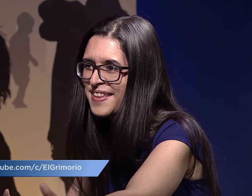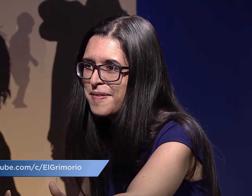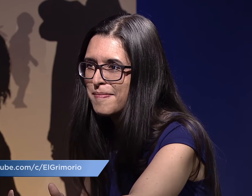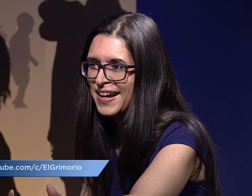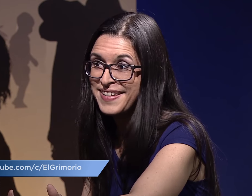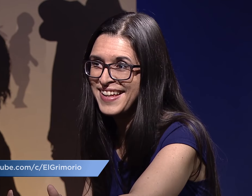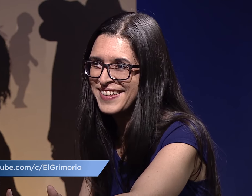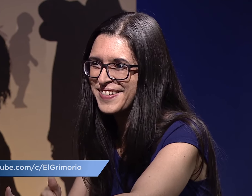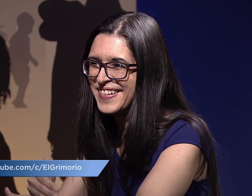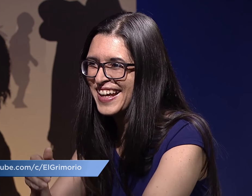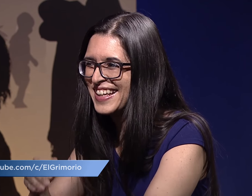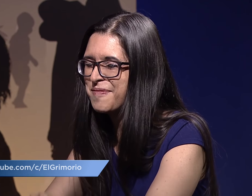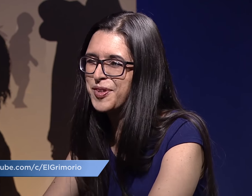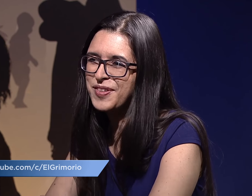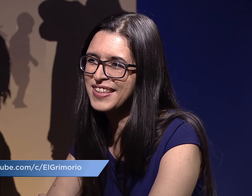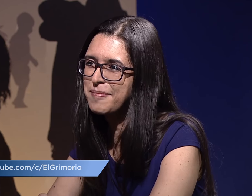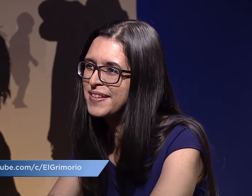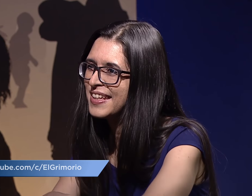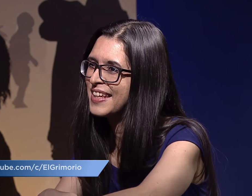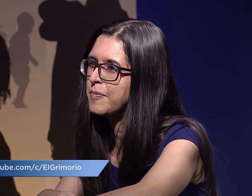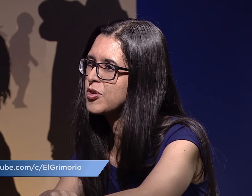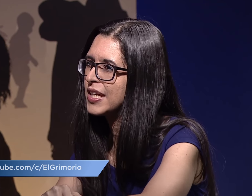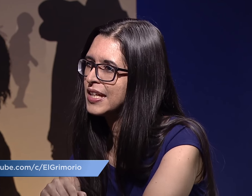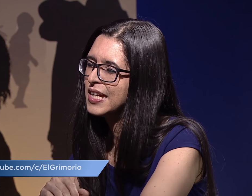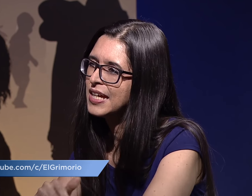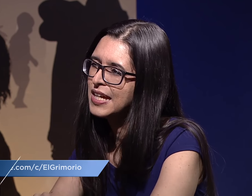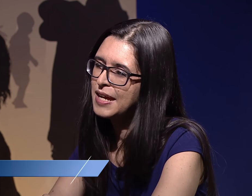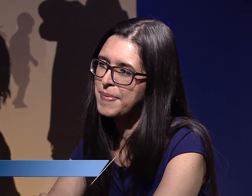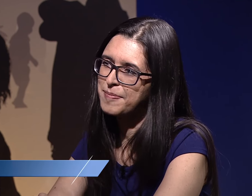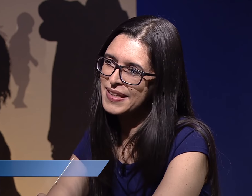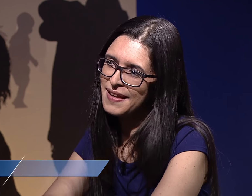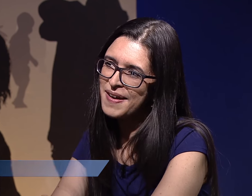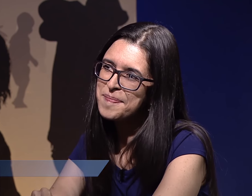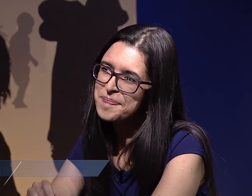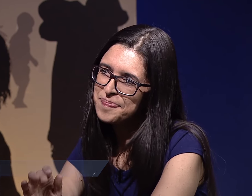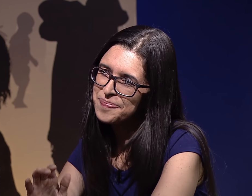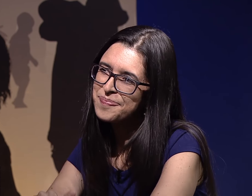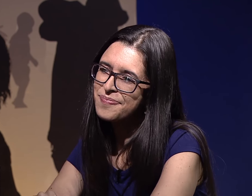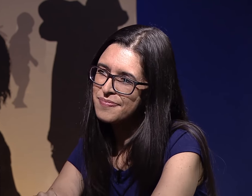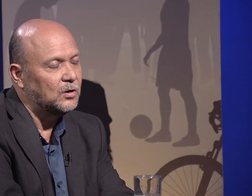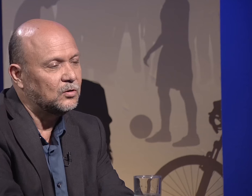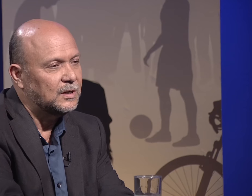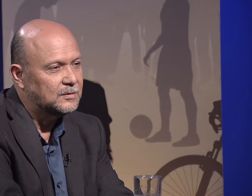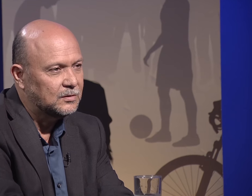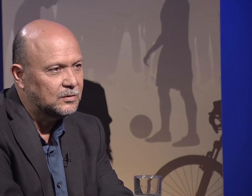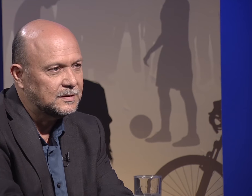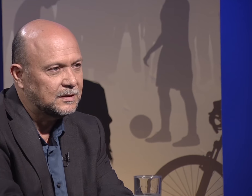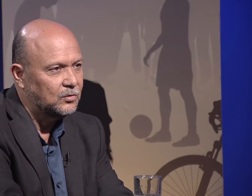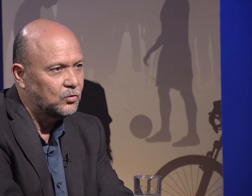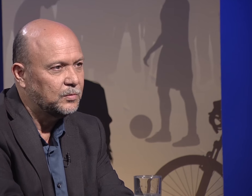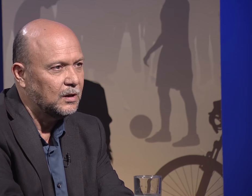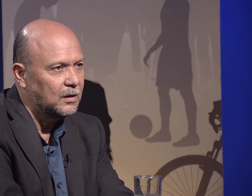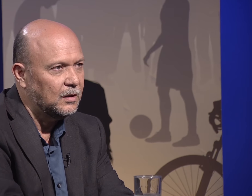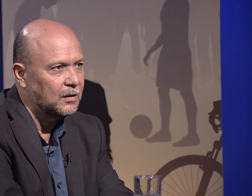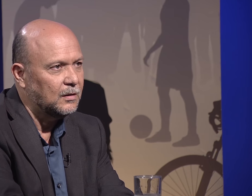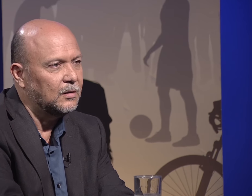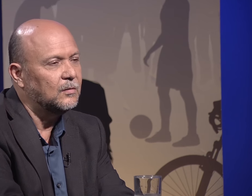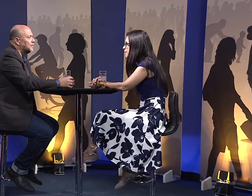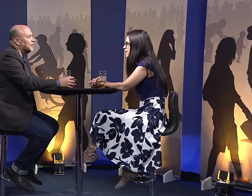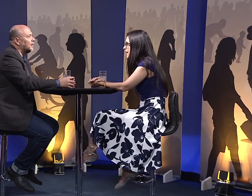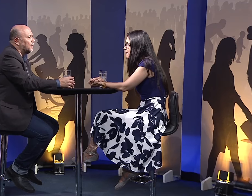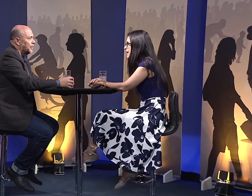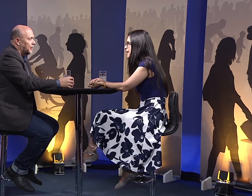la lista va creciendo, ¿verdad? Del montón de temas que tenemos en perspectiva. ¿Y eso cómo lo encontramos entonces? ¿En YouTube?